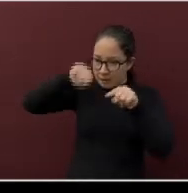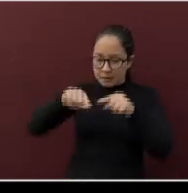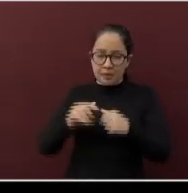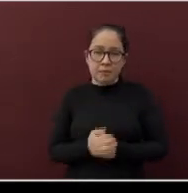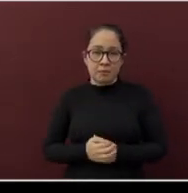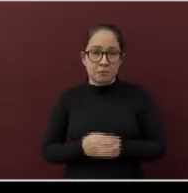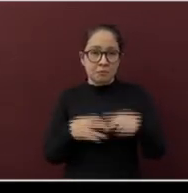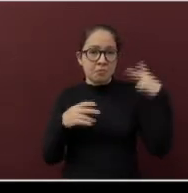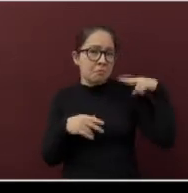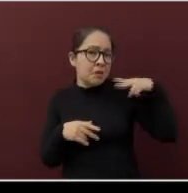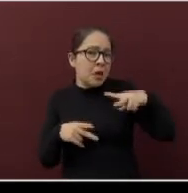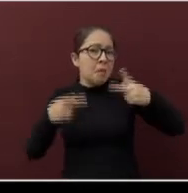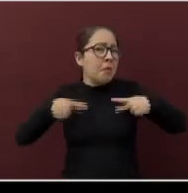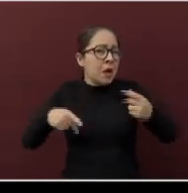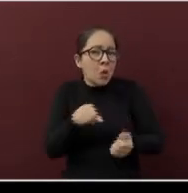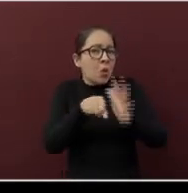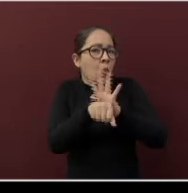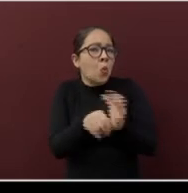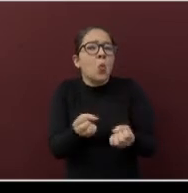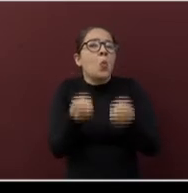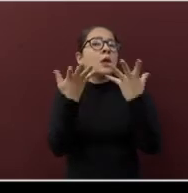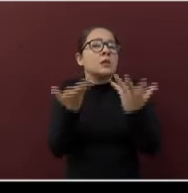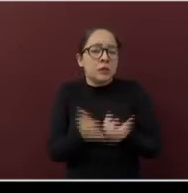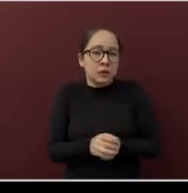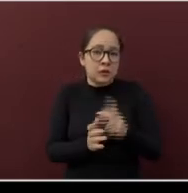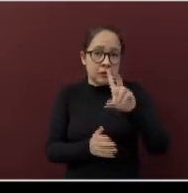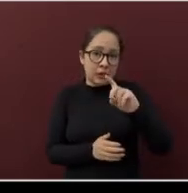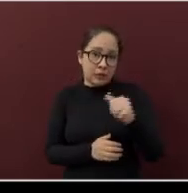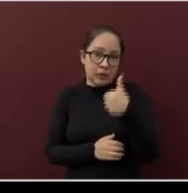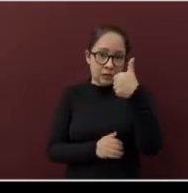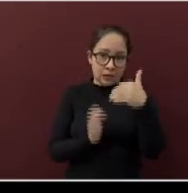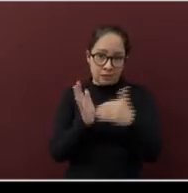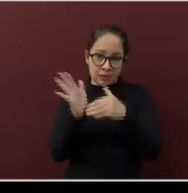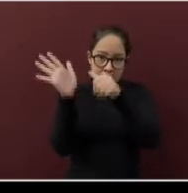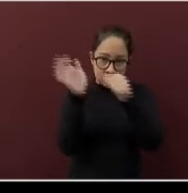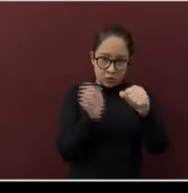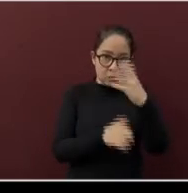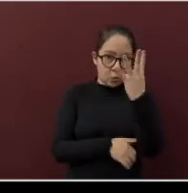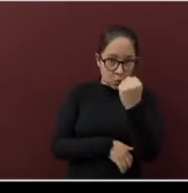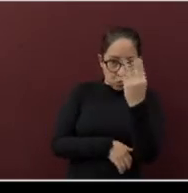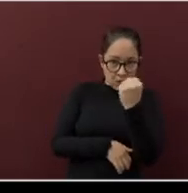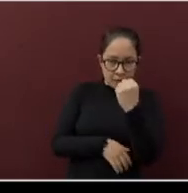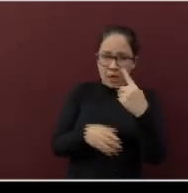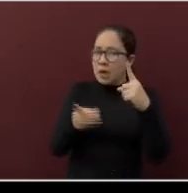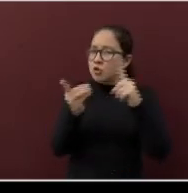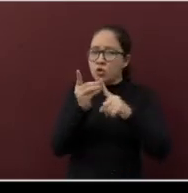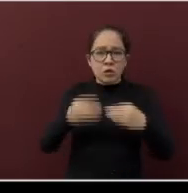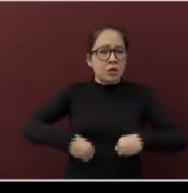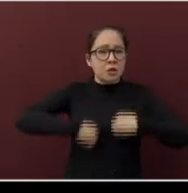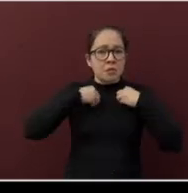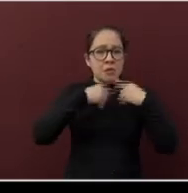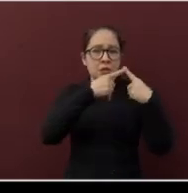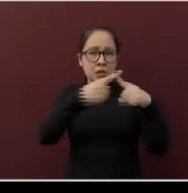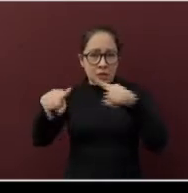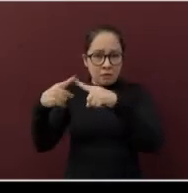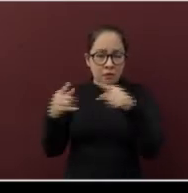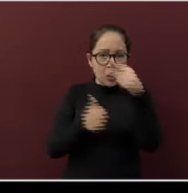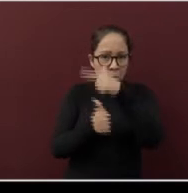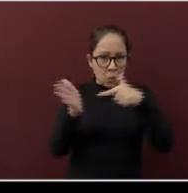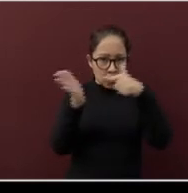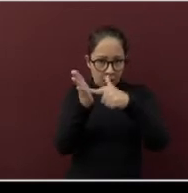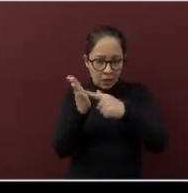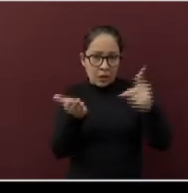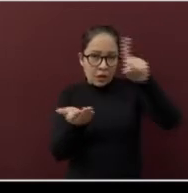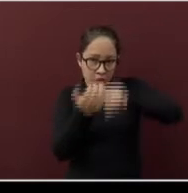casos positivos a kobe 19 suman 36 mil 609 residentes en diferentes localidades de